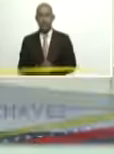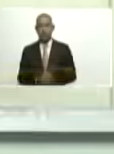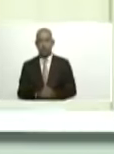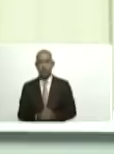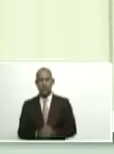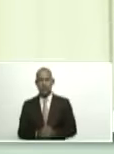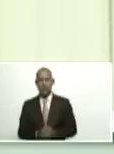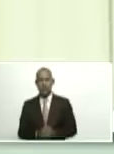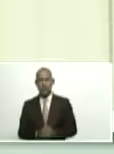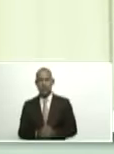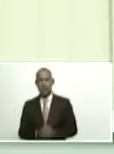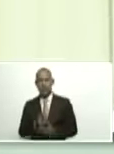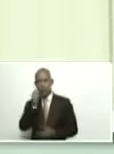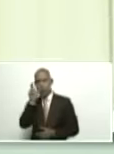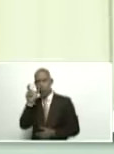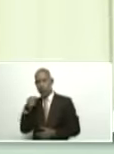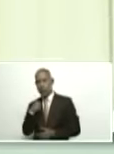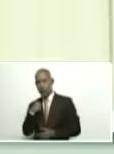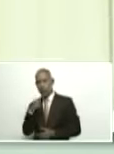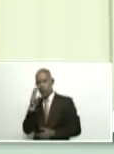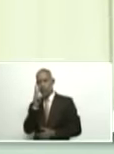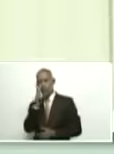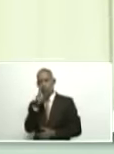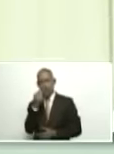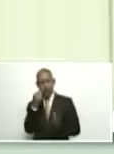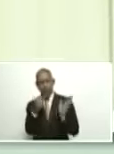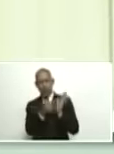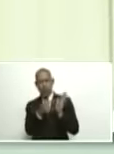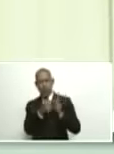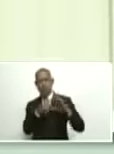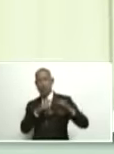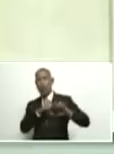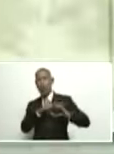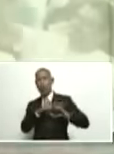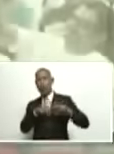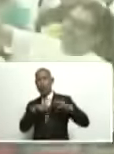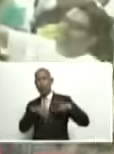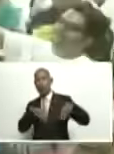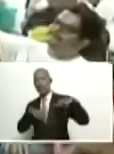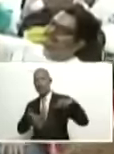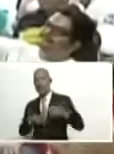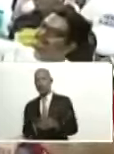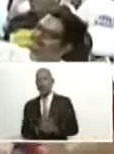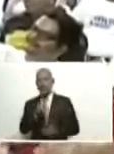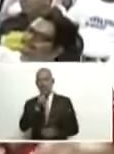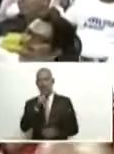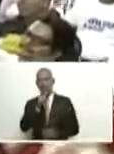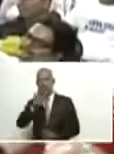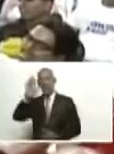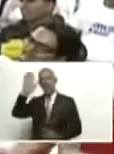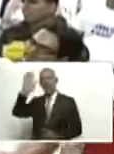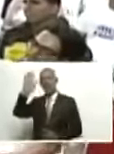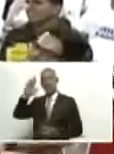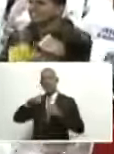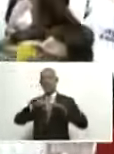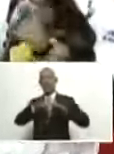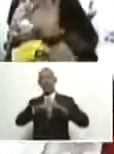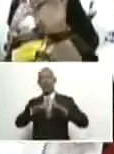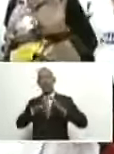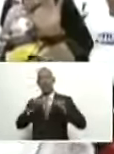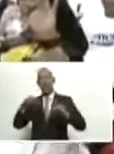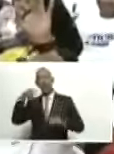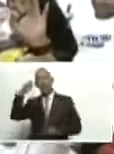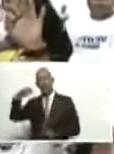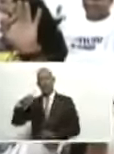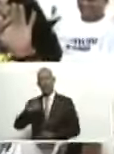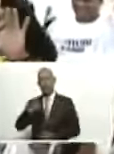Voy a estar pendiente de los likes de ustedes. ¿Ah? Levanten la mano con los que le van a dar like a todos los videos a partir de